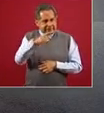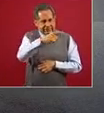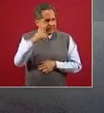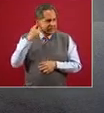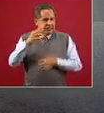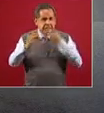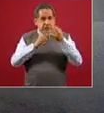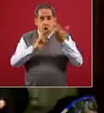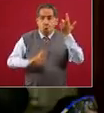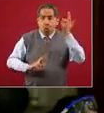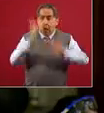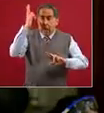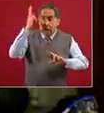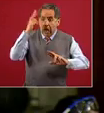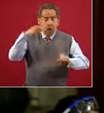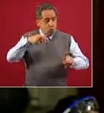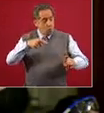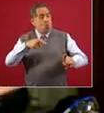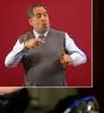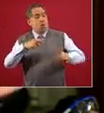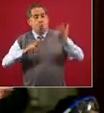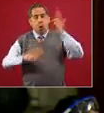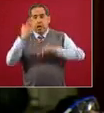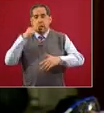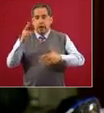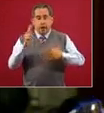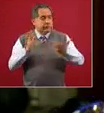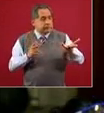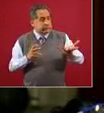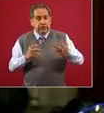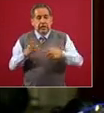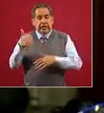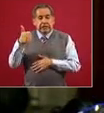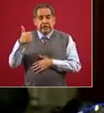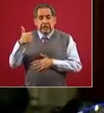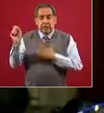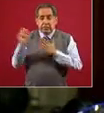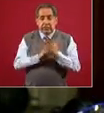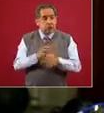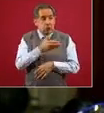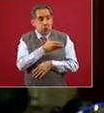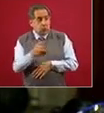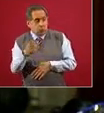esta etapa del COVID. La huelga cumple prácticamente 6 meses,